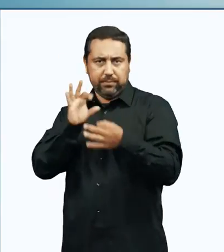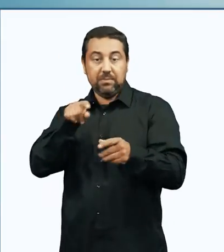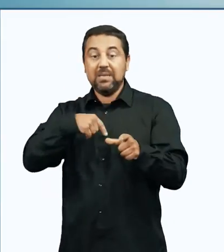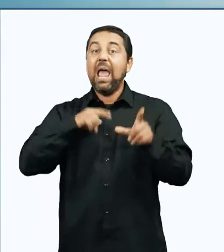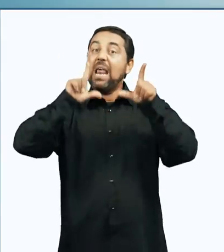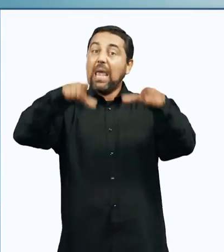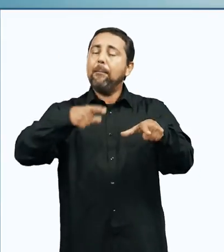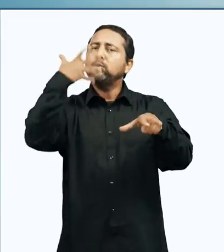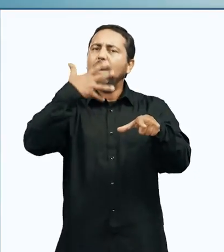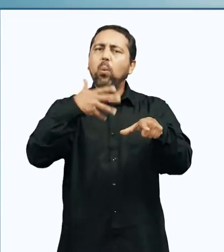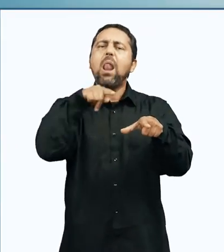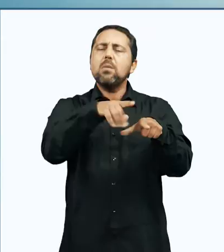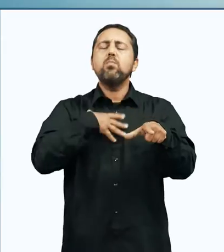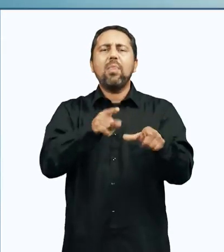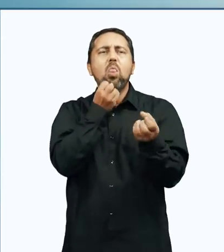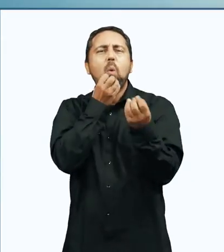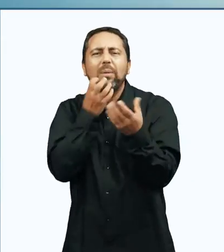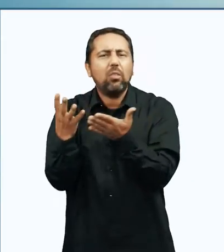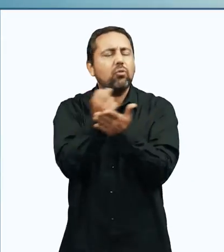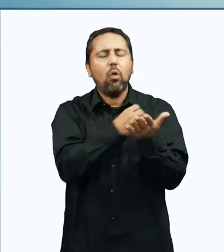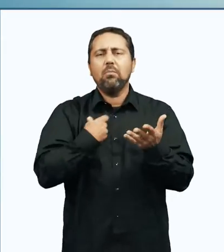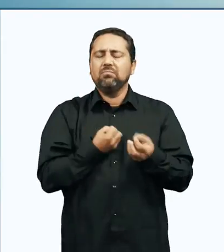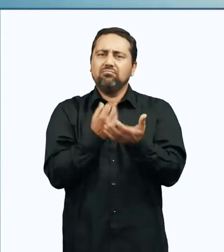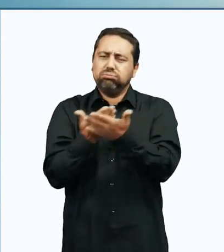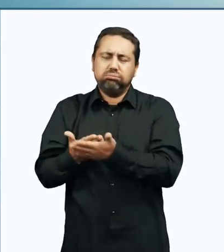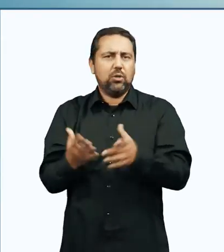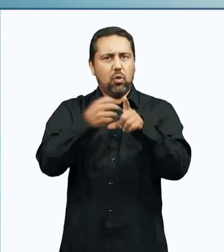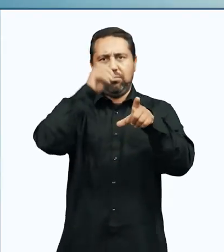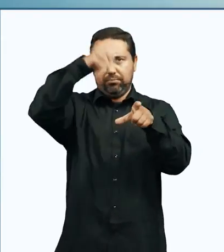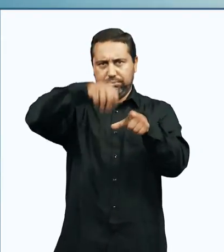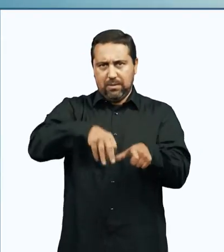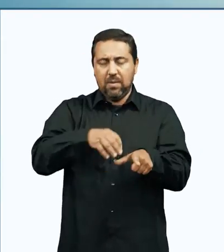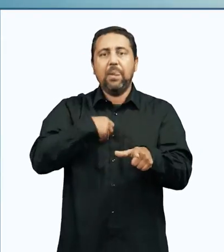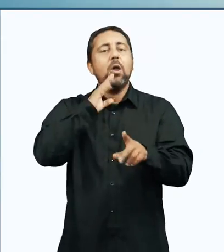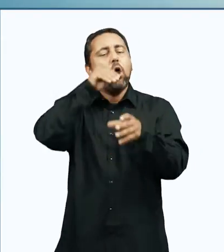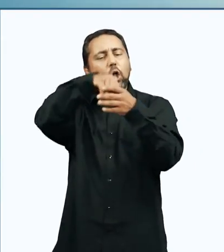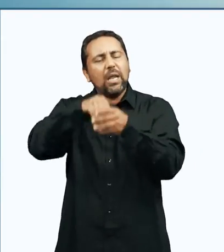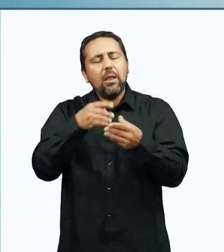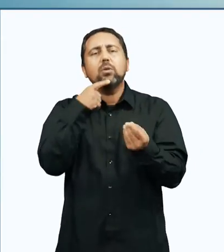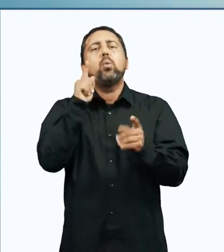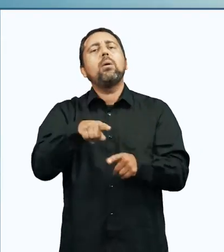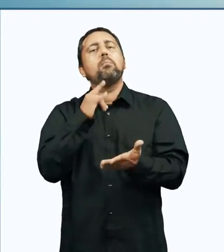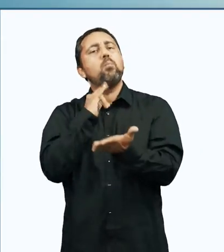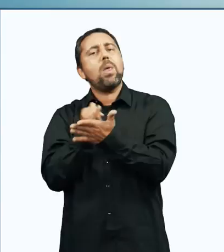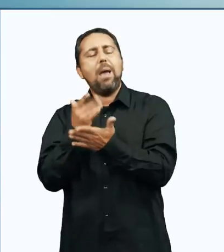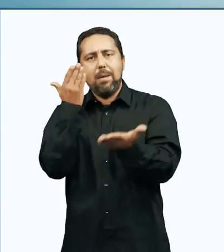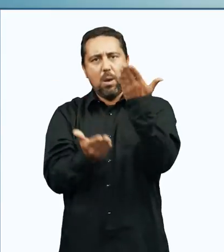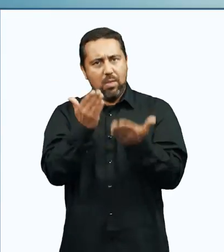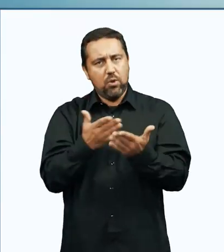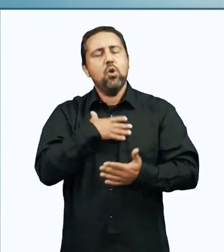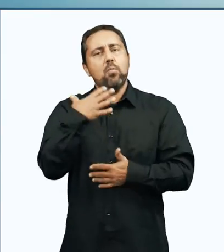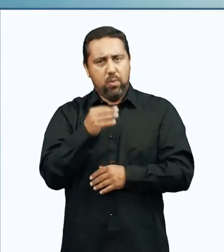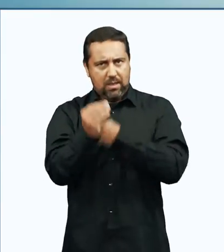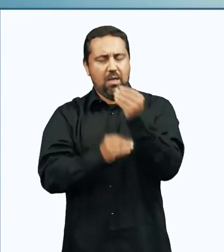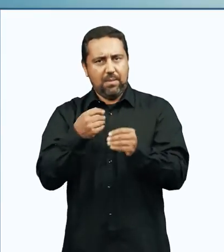en el campus virtual estará disponible toda la documentación necesaria para poder abordar los contenidos y realizar la prueba de evaluación esta